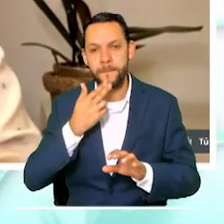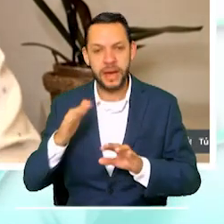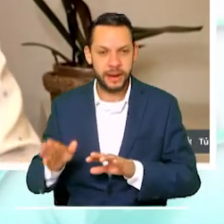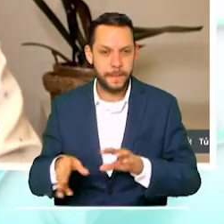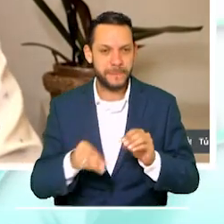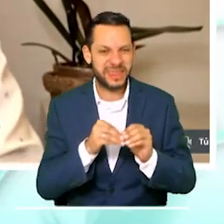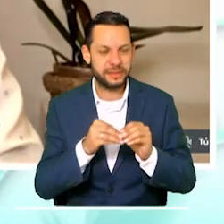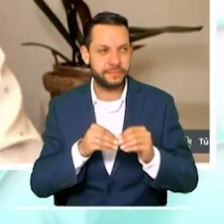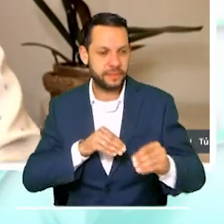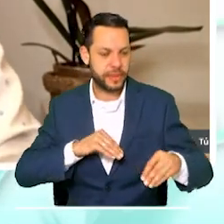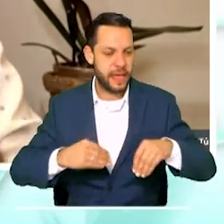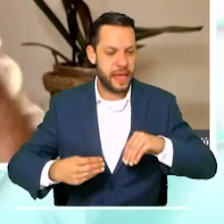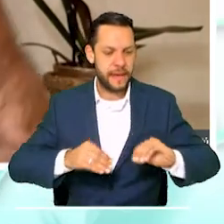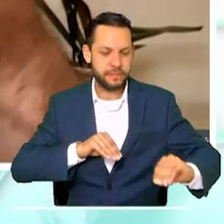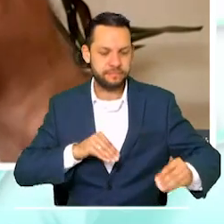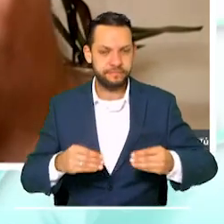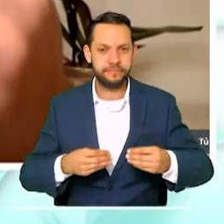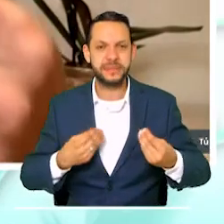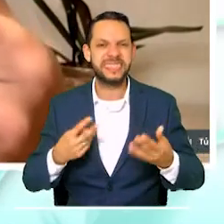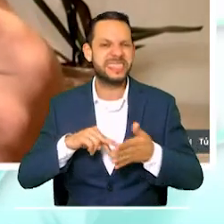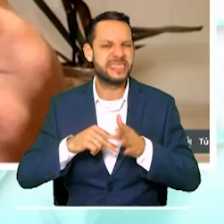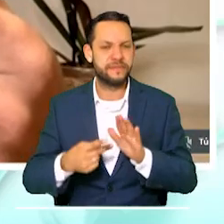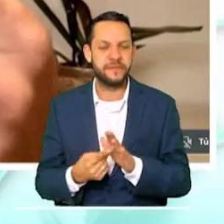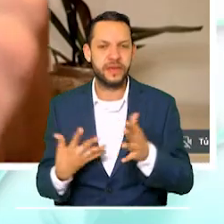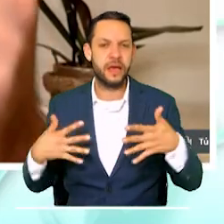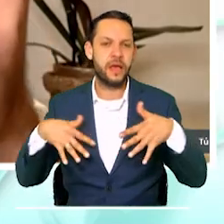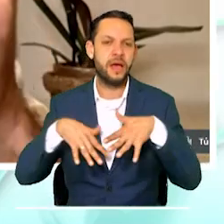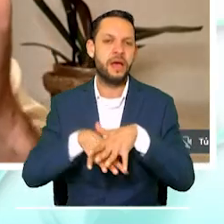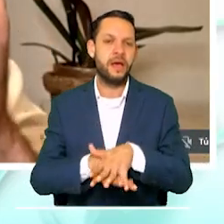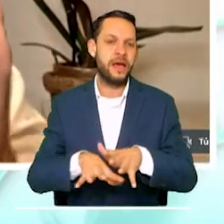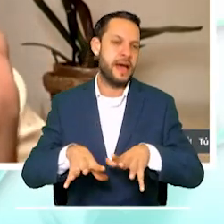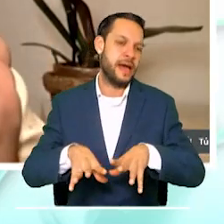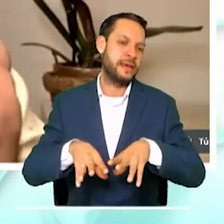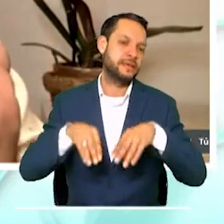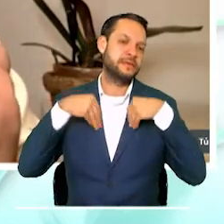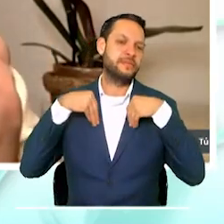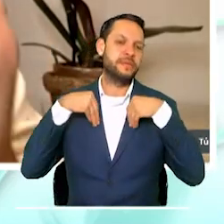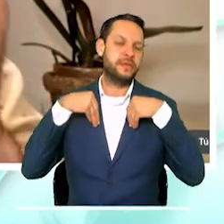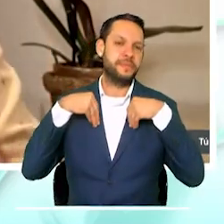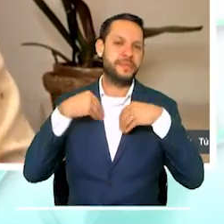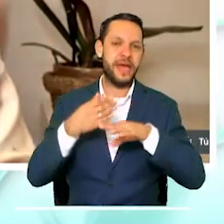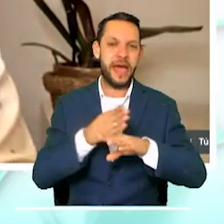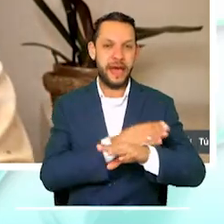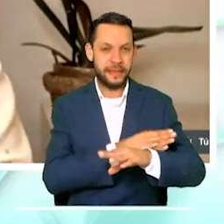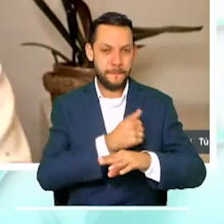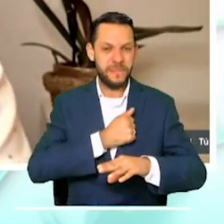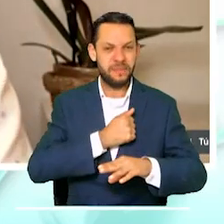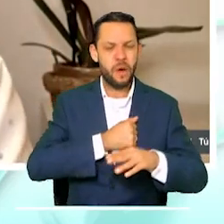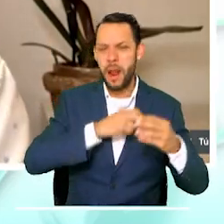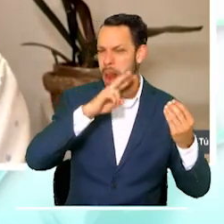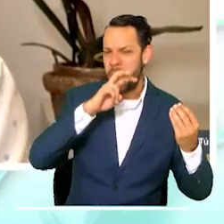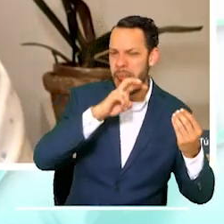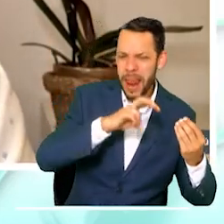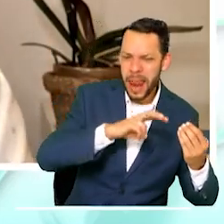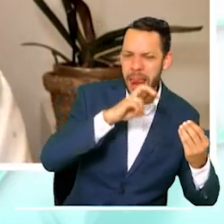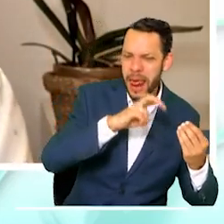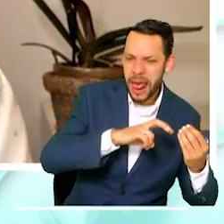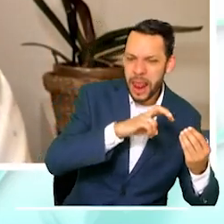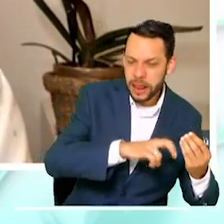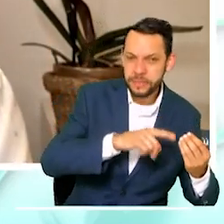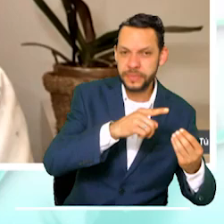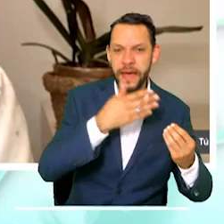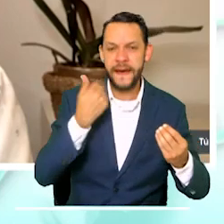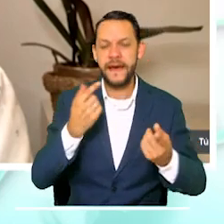la adaptación, que es una consecuencia del paso anterior, de la claridad que te da el cambiar